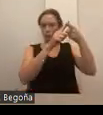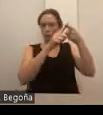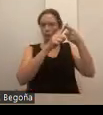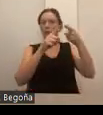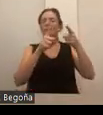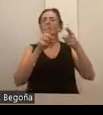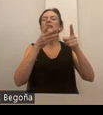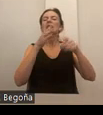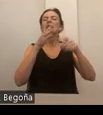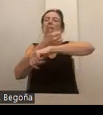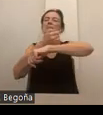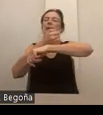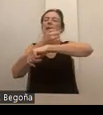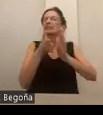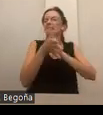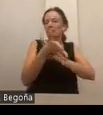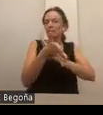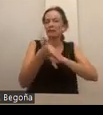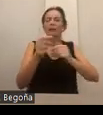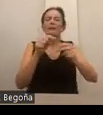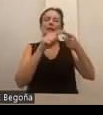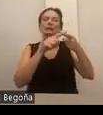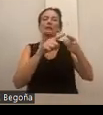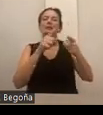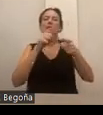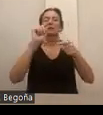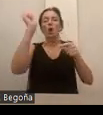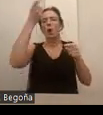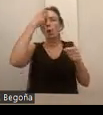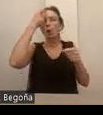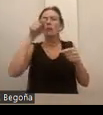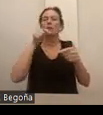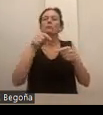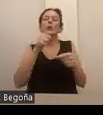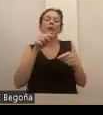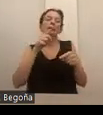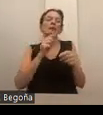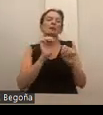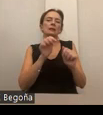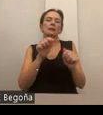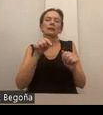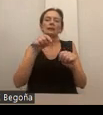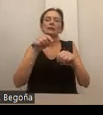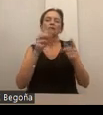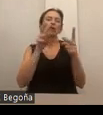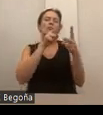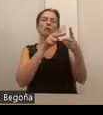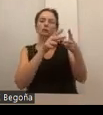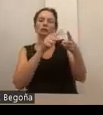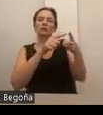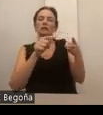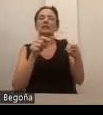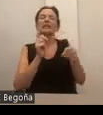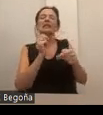realidad hay varios conceptos aquí incluidos. Hay el concepto de intolerancia a la glucosa y el concepto de diabetes mellitus. En realidad son 2 fases consecutivas, como veis